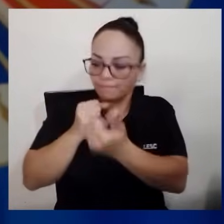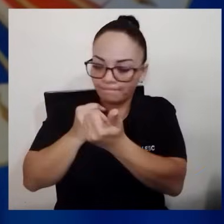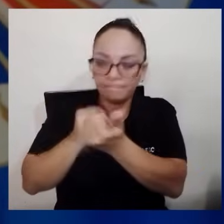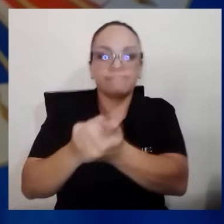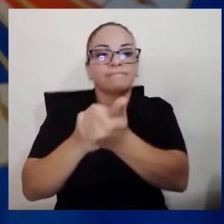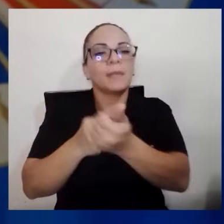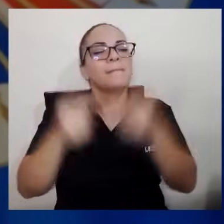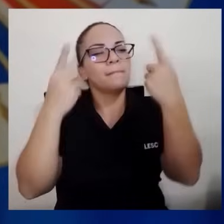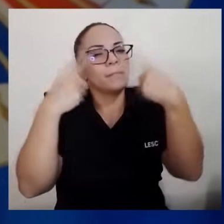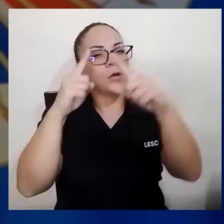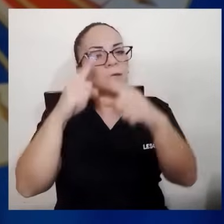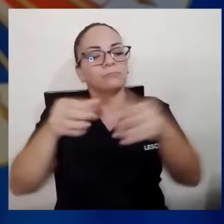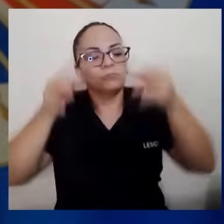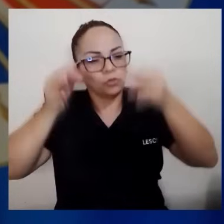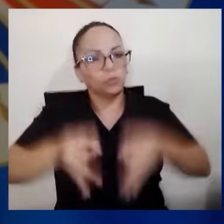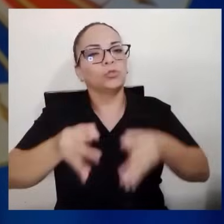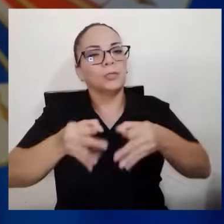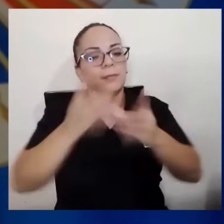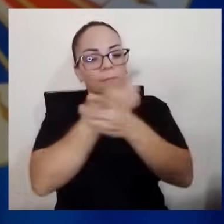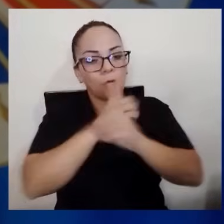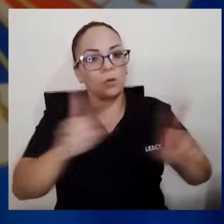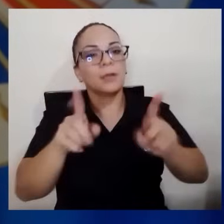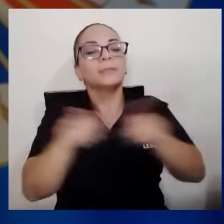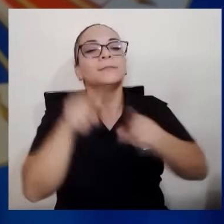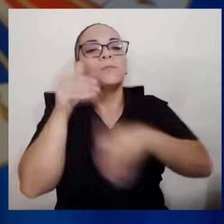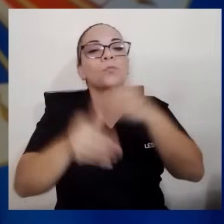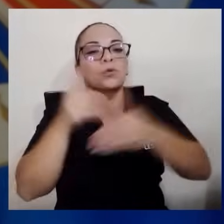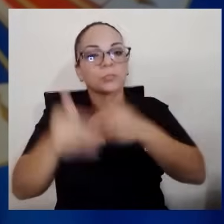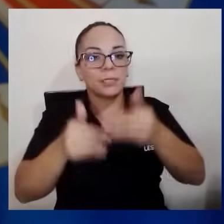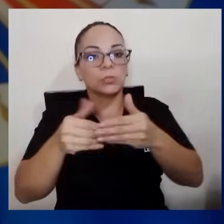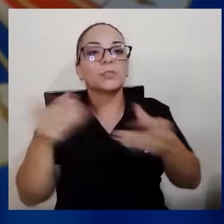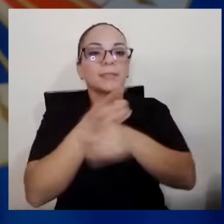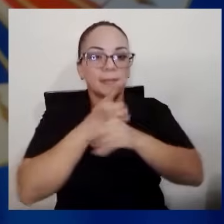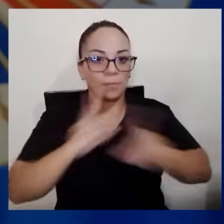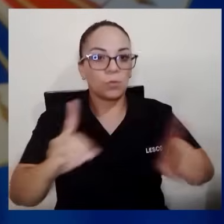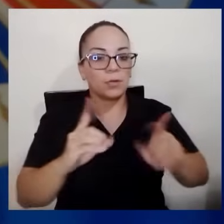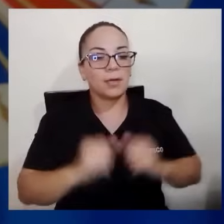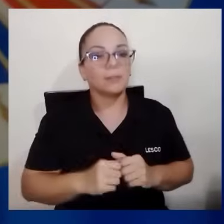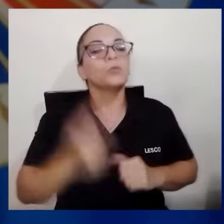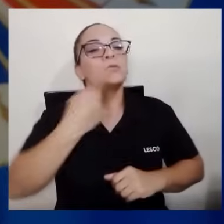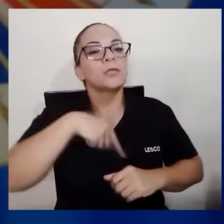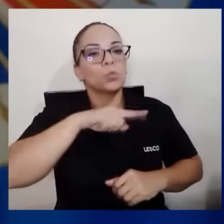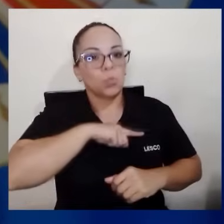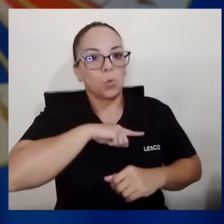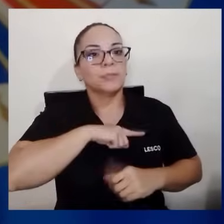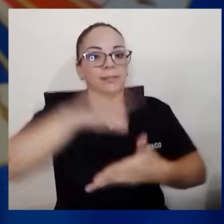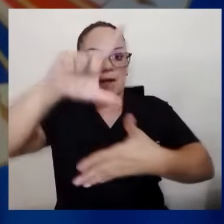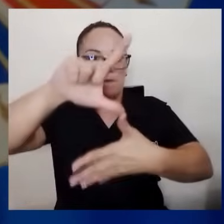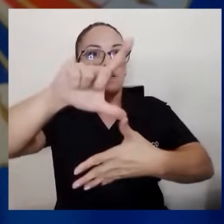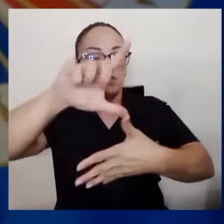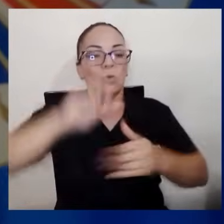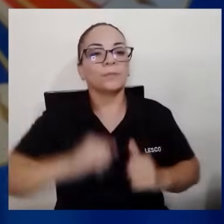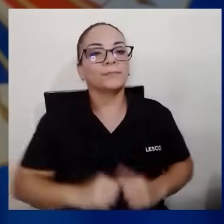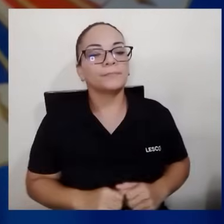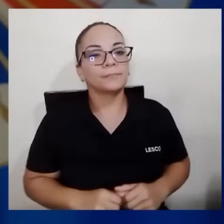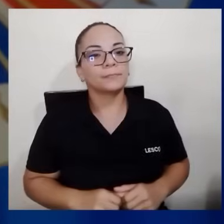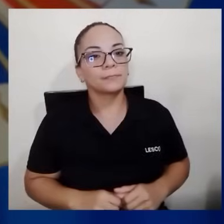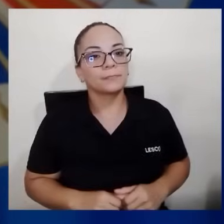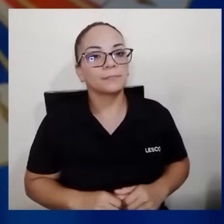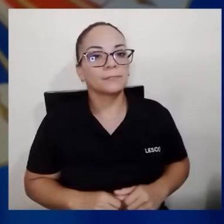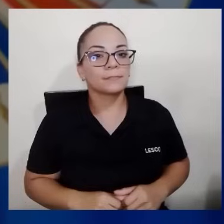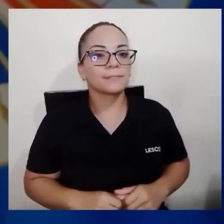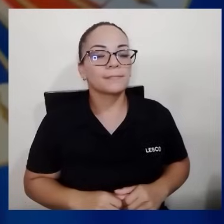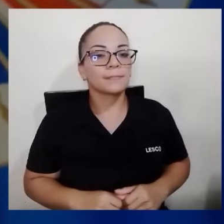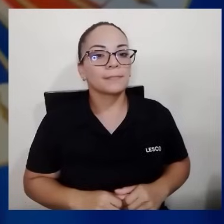las democracias y de los procesos democráticos de nuestra región manifestada